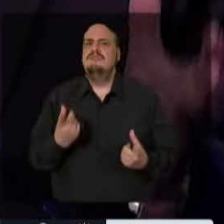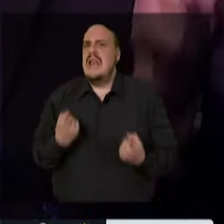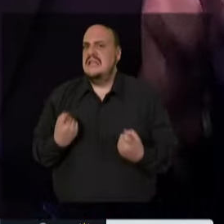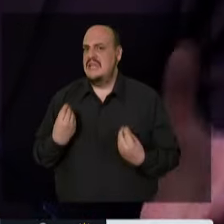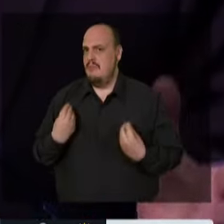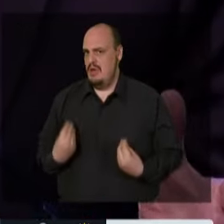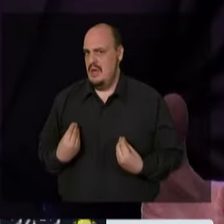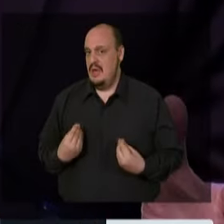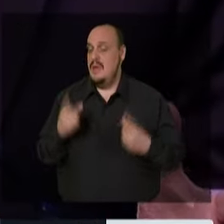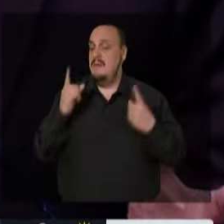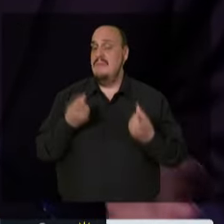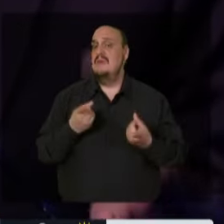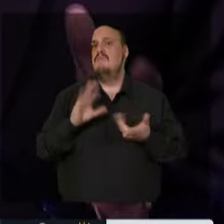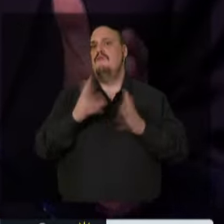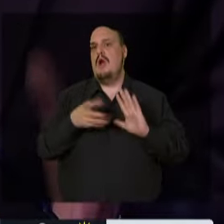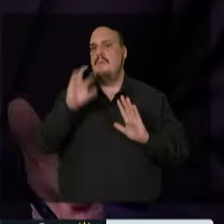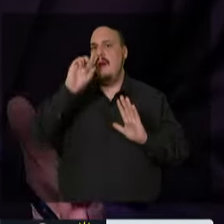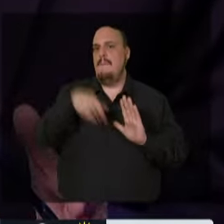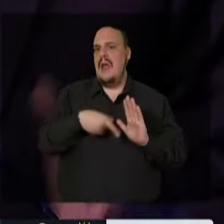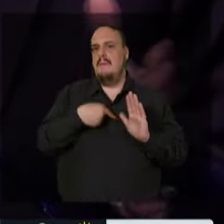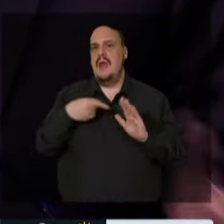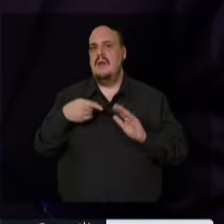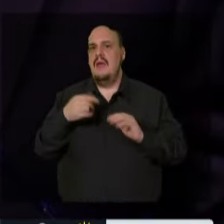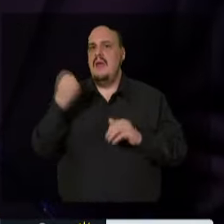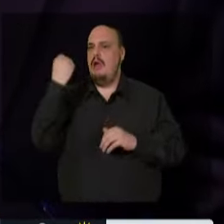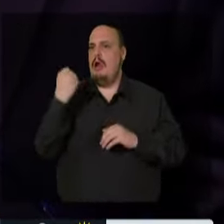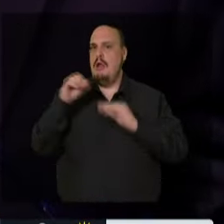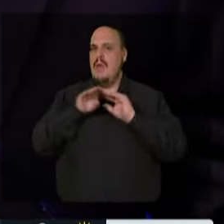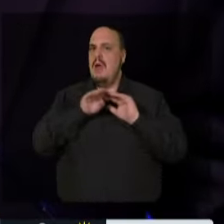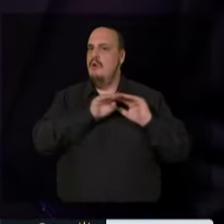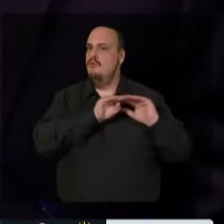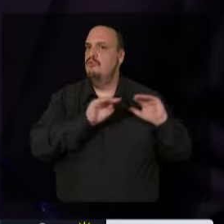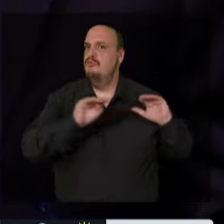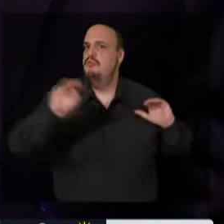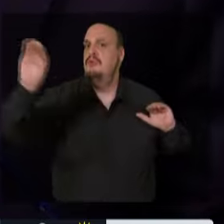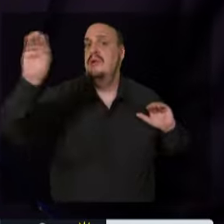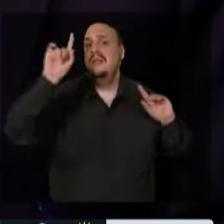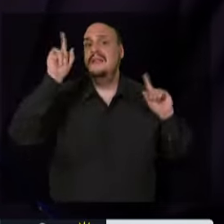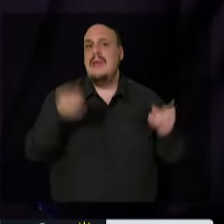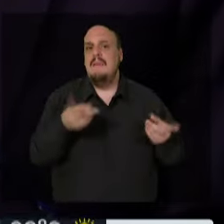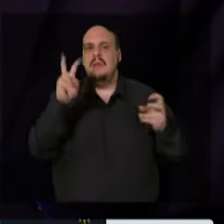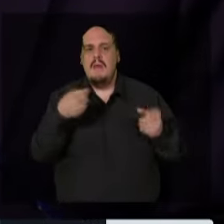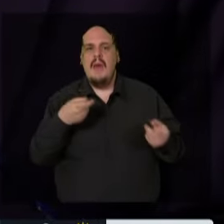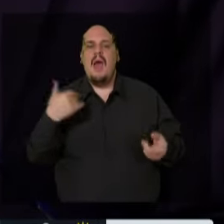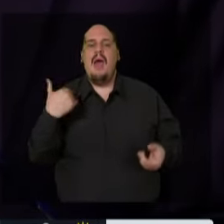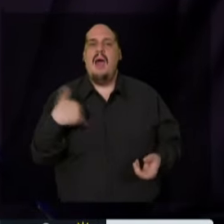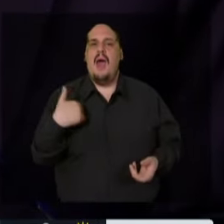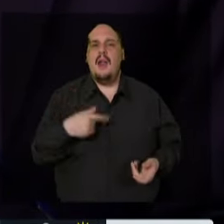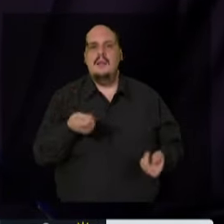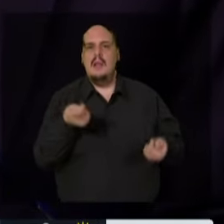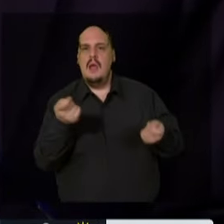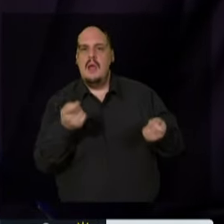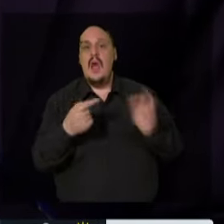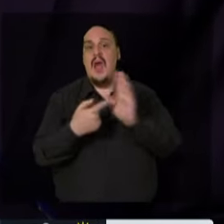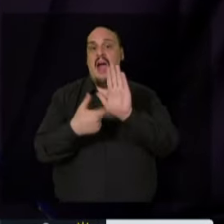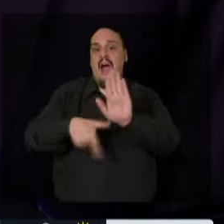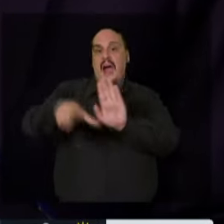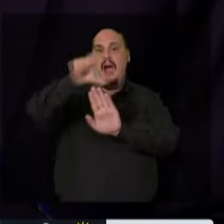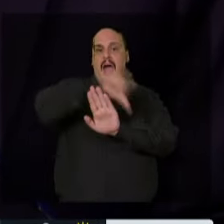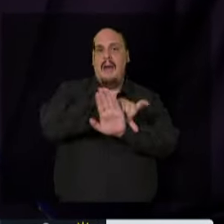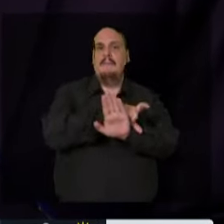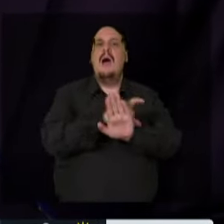además del plan de estabilización, es que se corrija la asimetría en Argentina. Basta de que el AMBA, el boleto